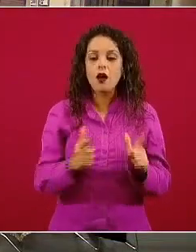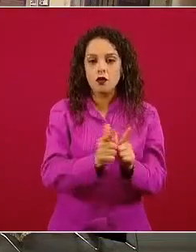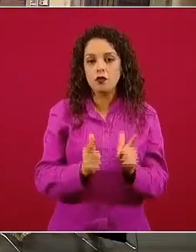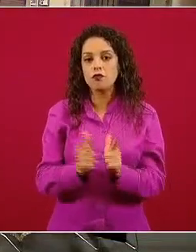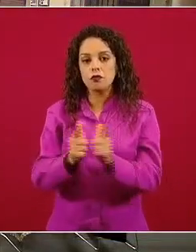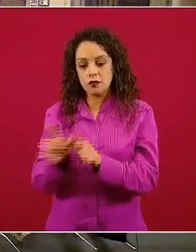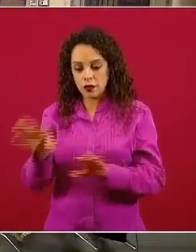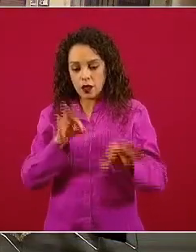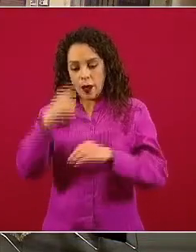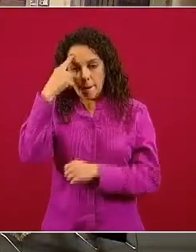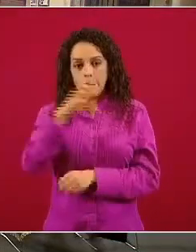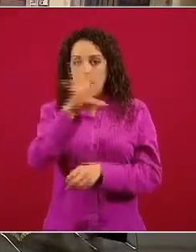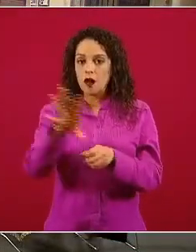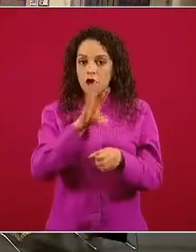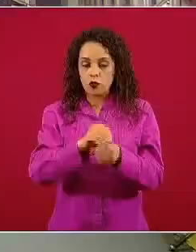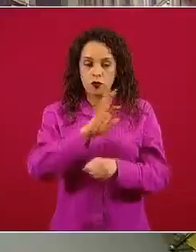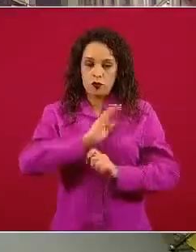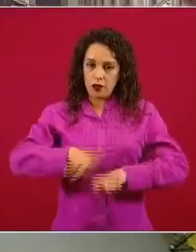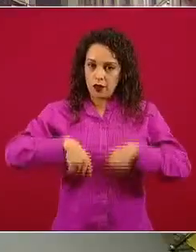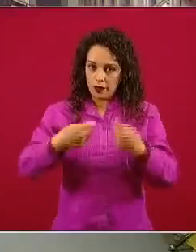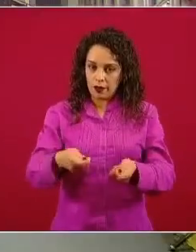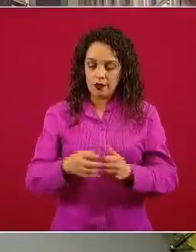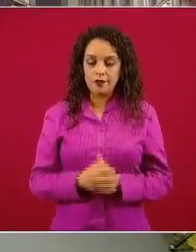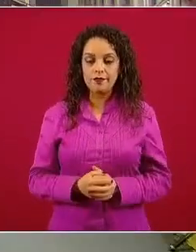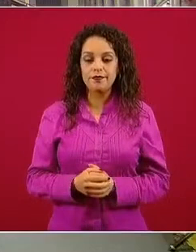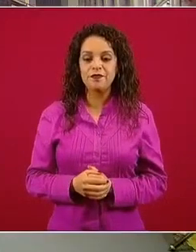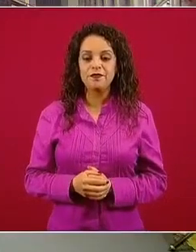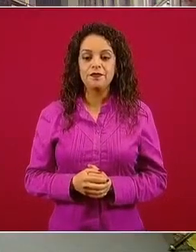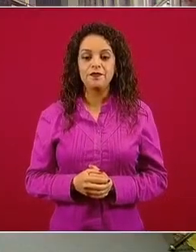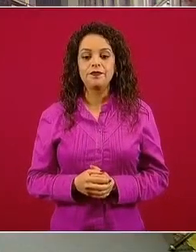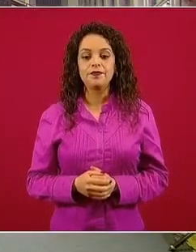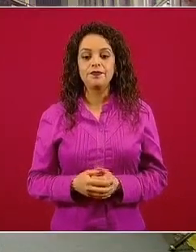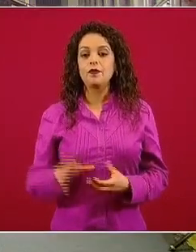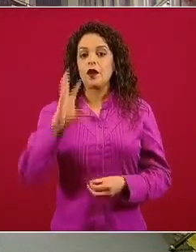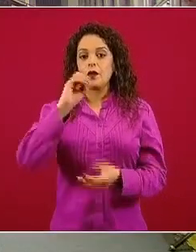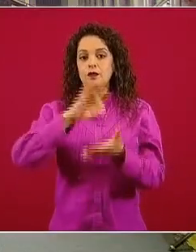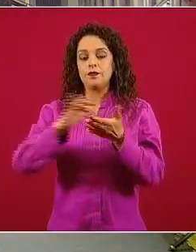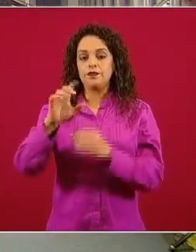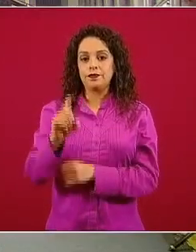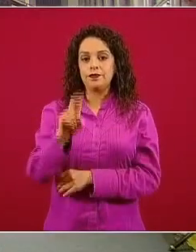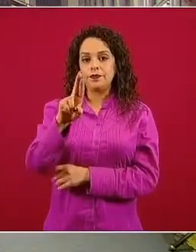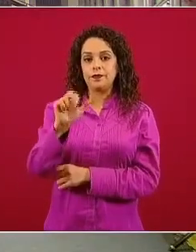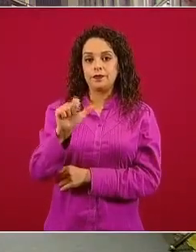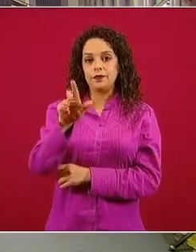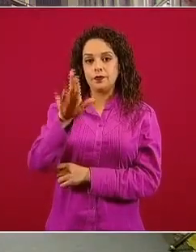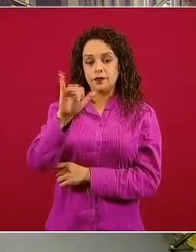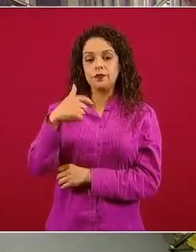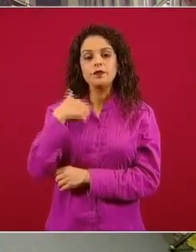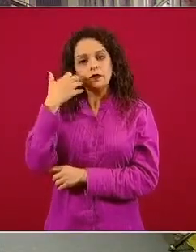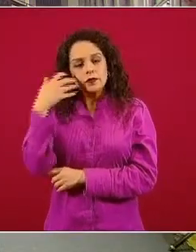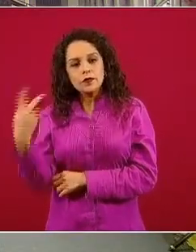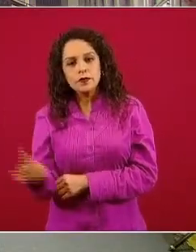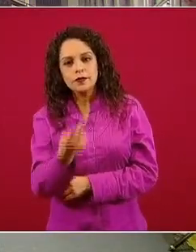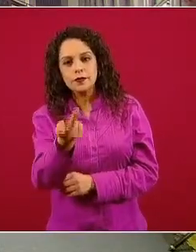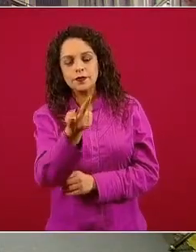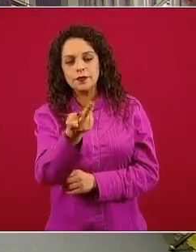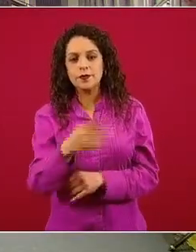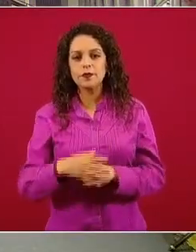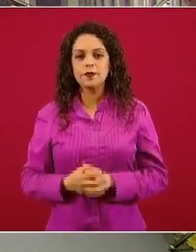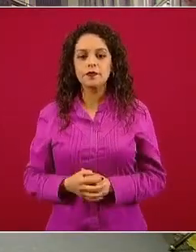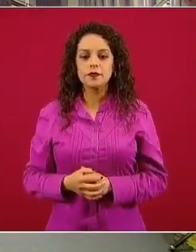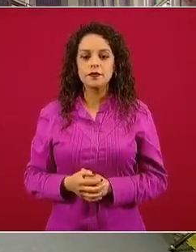bien. Por favor. Sí, gracias, doctora Lomía. Mi pregunta es, Todavía